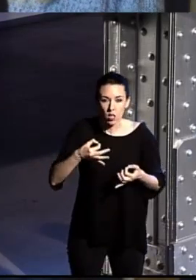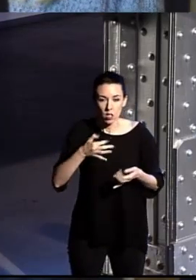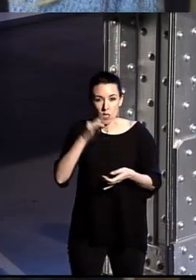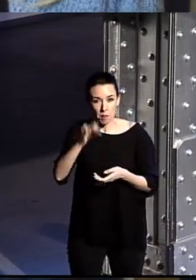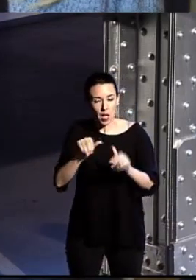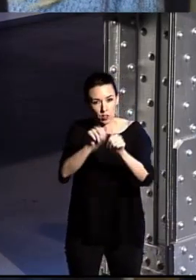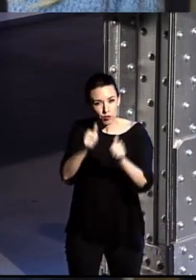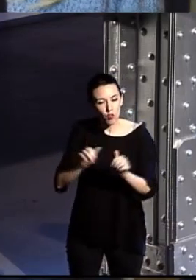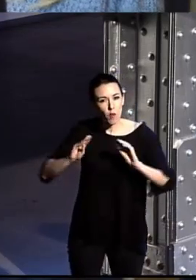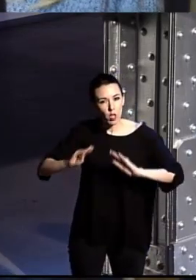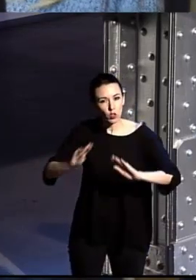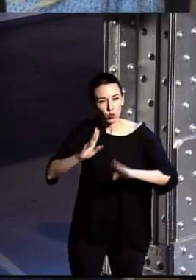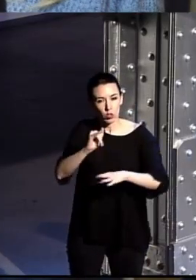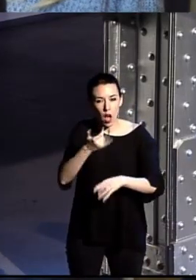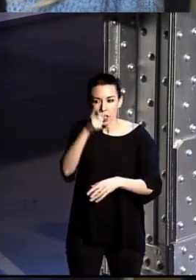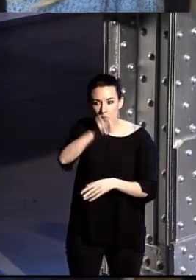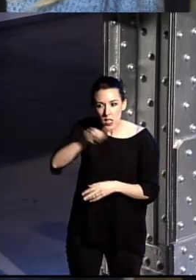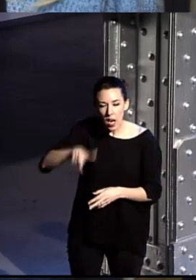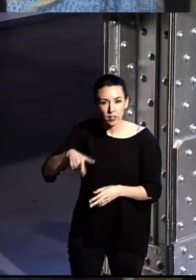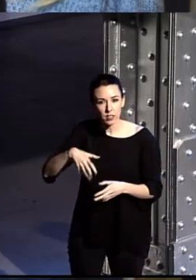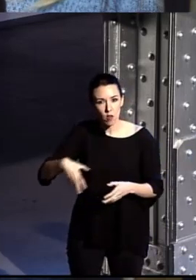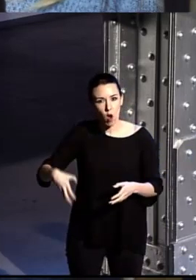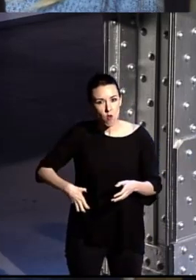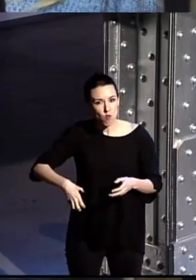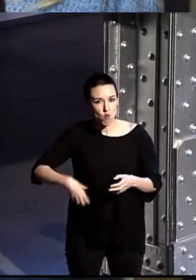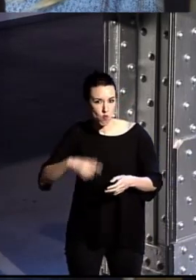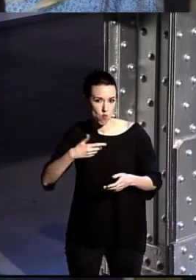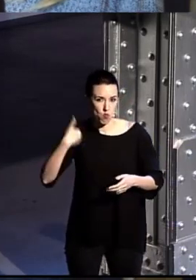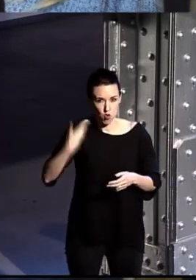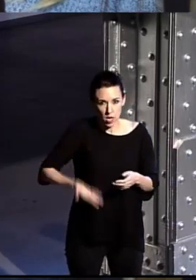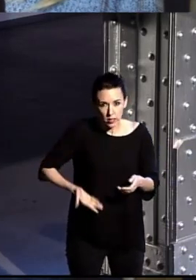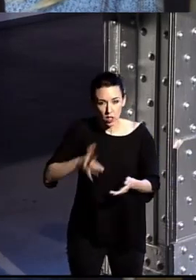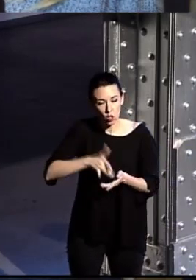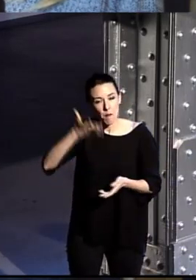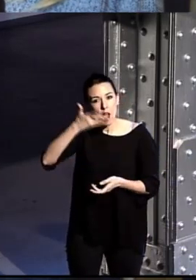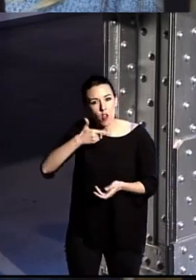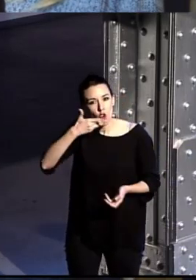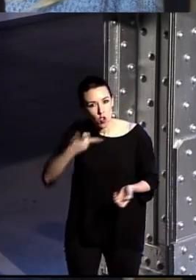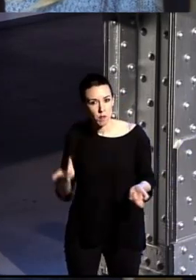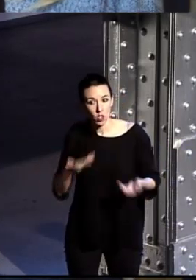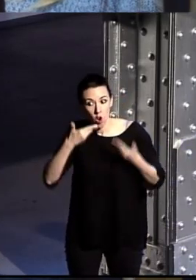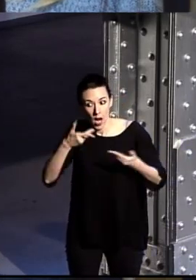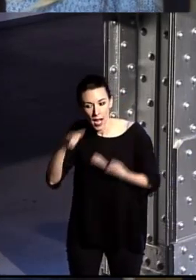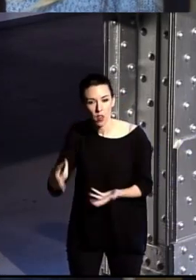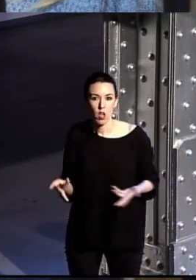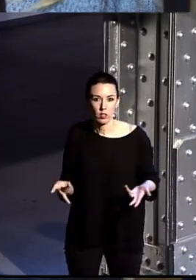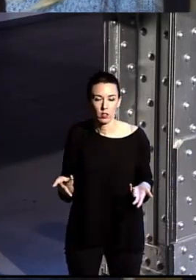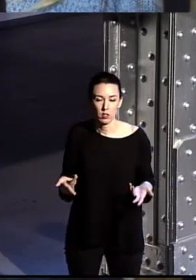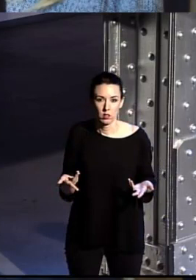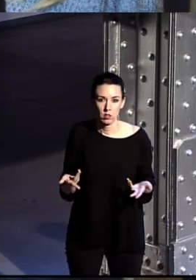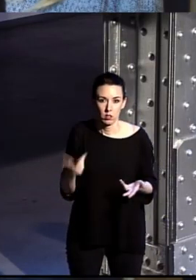la manera que tenía la gente, la burguesía, de tener unos conocimientos. Entonces,